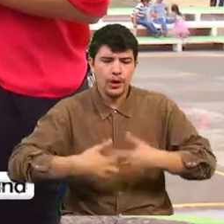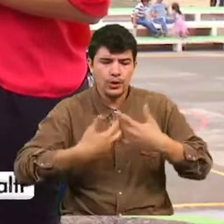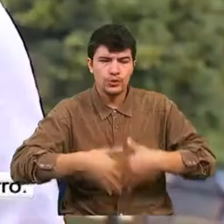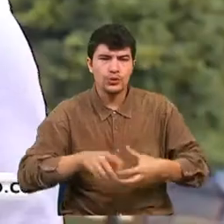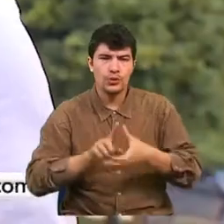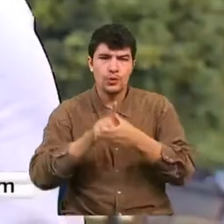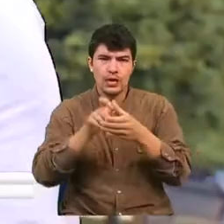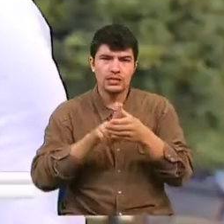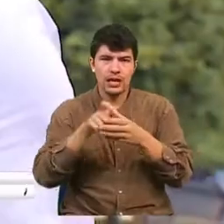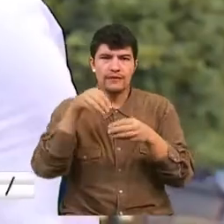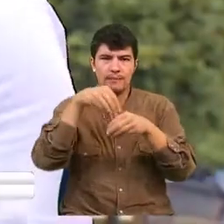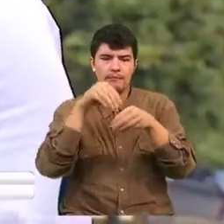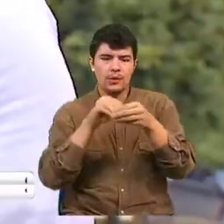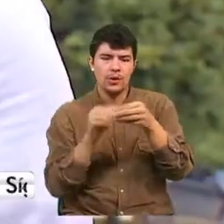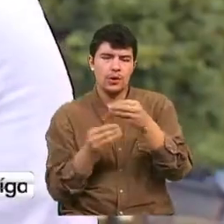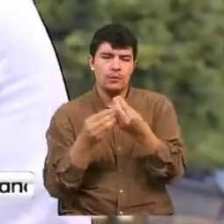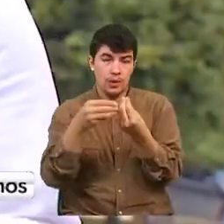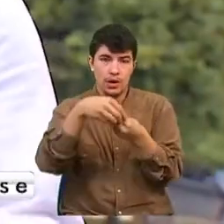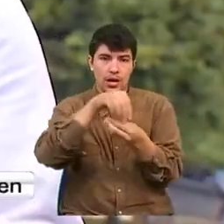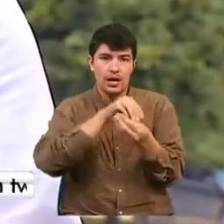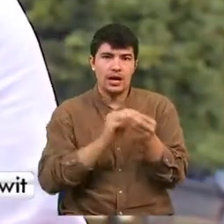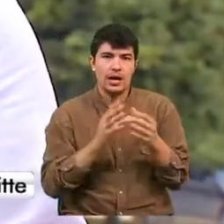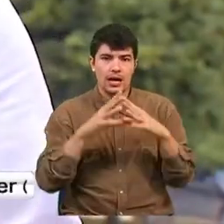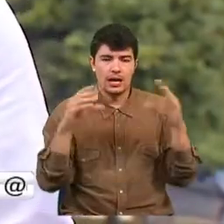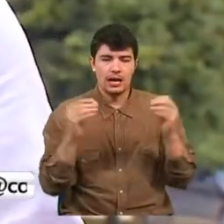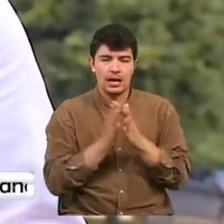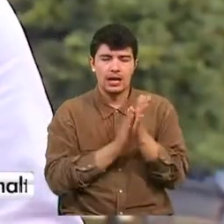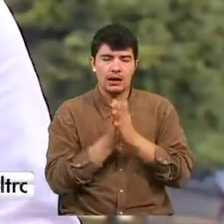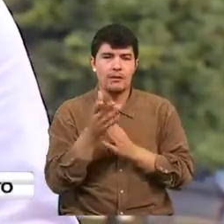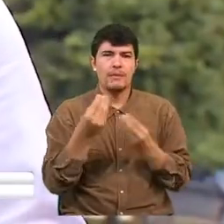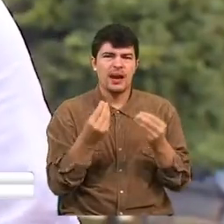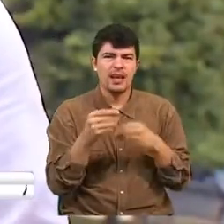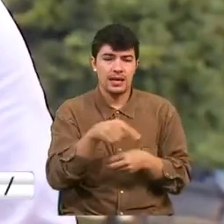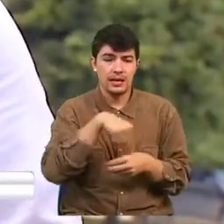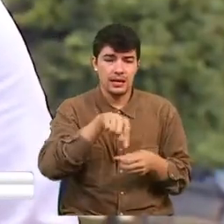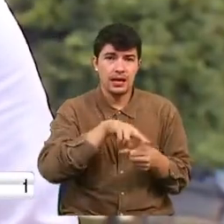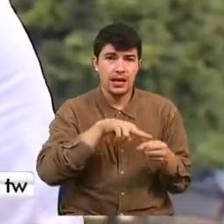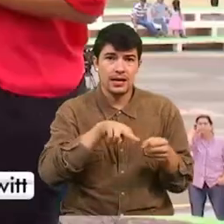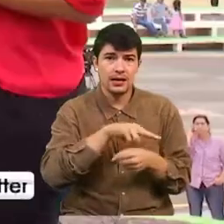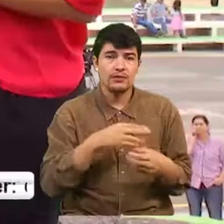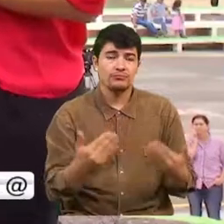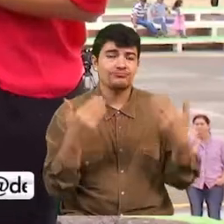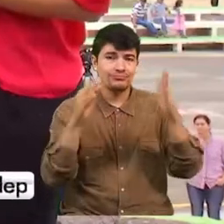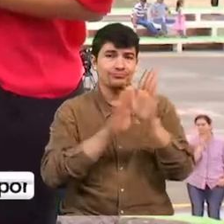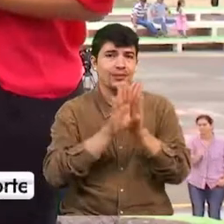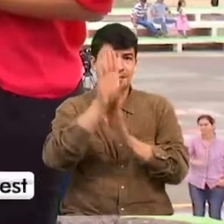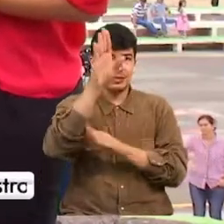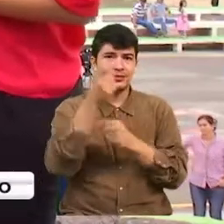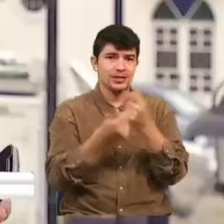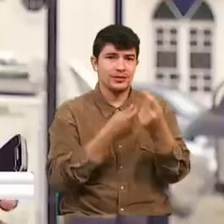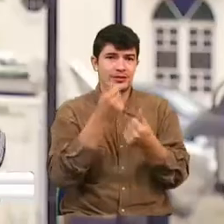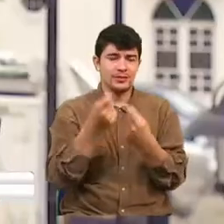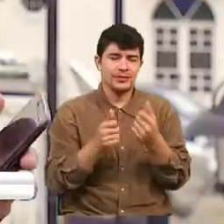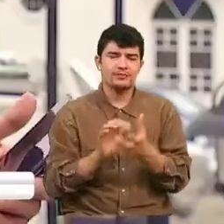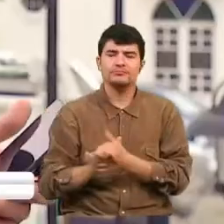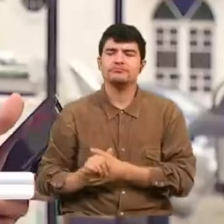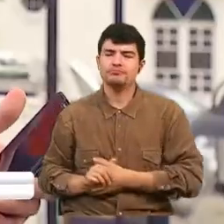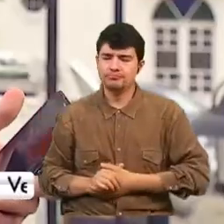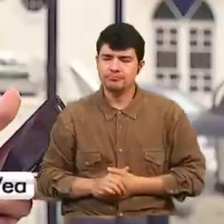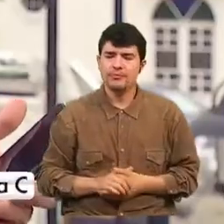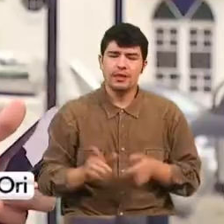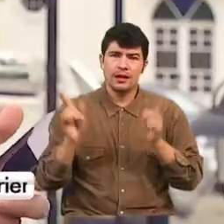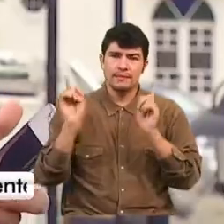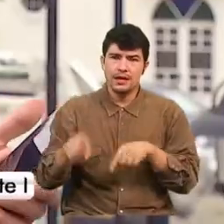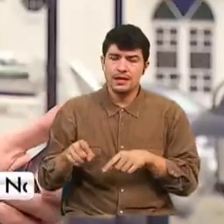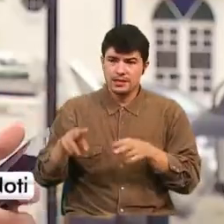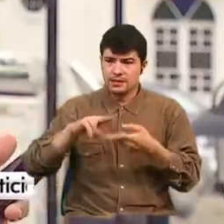guayaba, de mora y de cacao en estas zonas, para hacer mucho más productiva aún la región de la provincia de Vélez. Muy bien, gobernador. También se hablaba